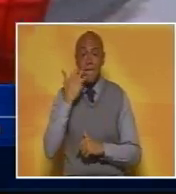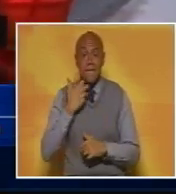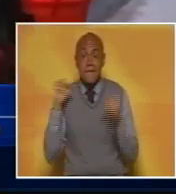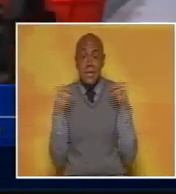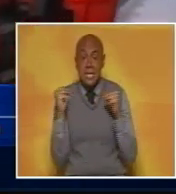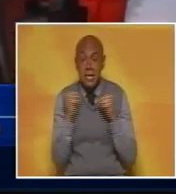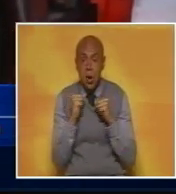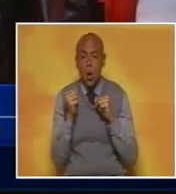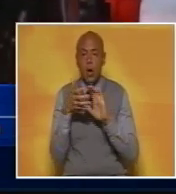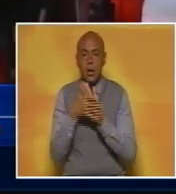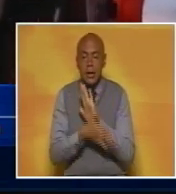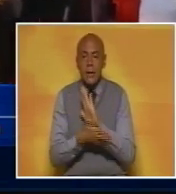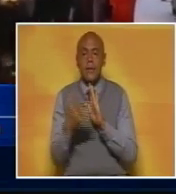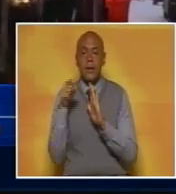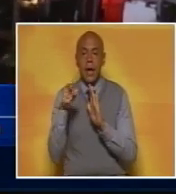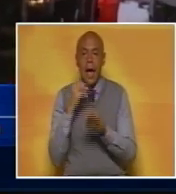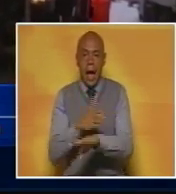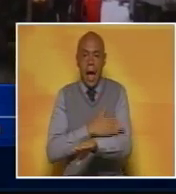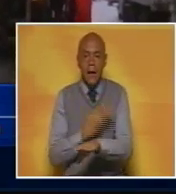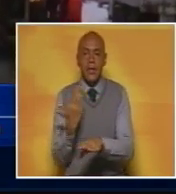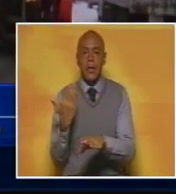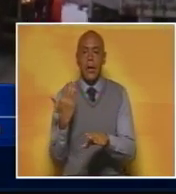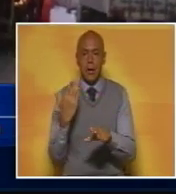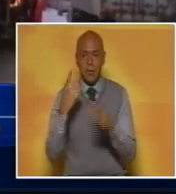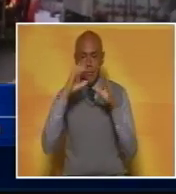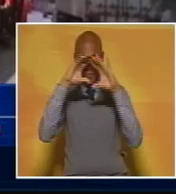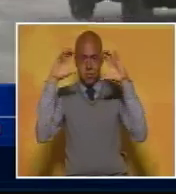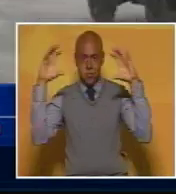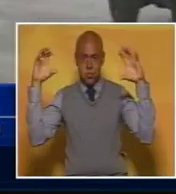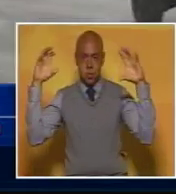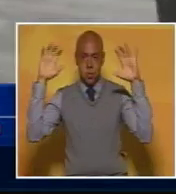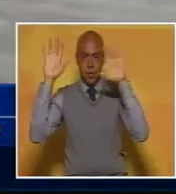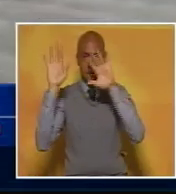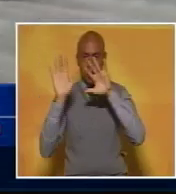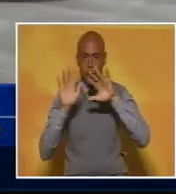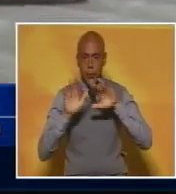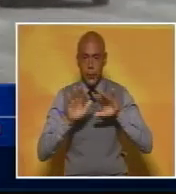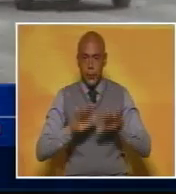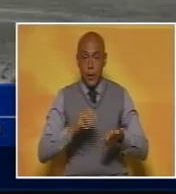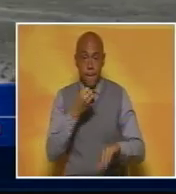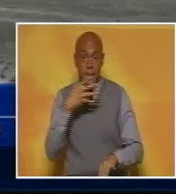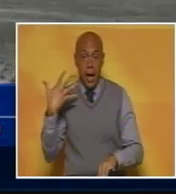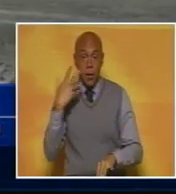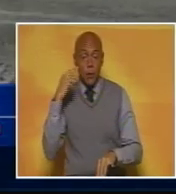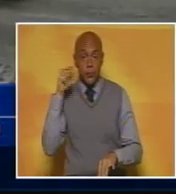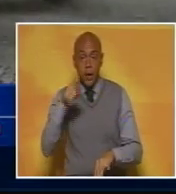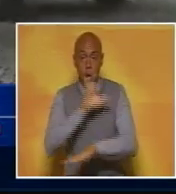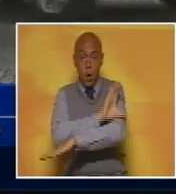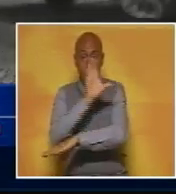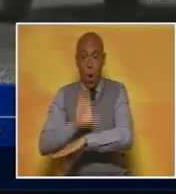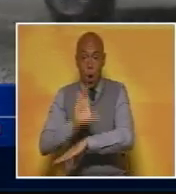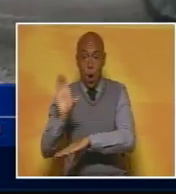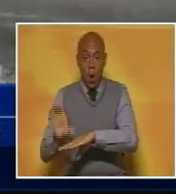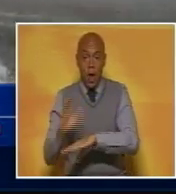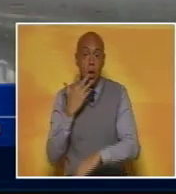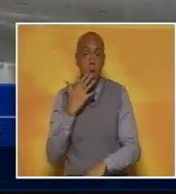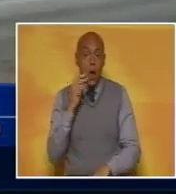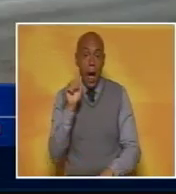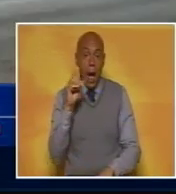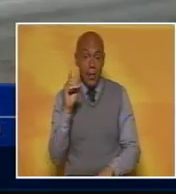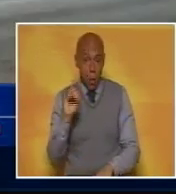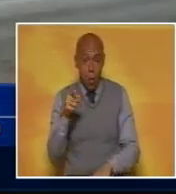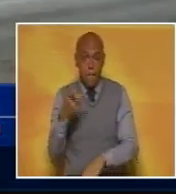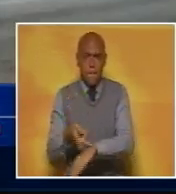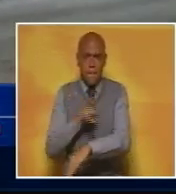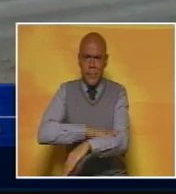a causa de una ola temprana de tiempo invernal. En Denver, Colorado, amaneció con el clima más frío desde el